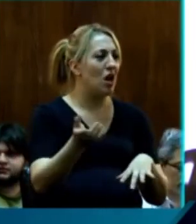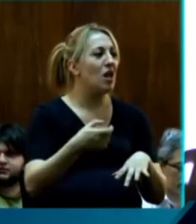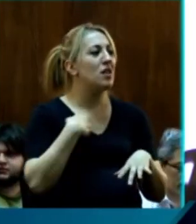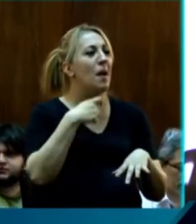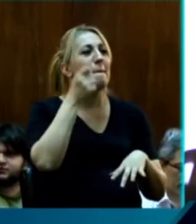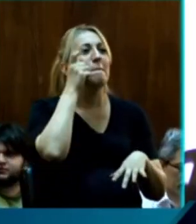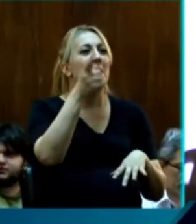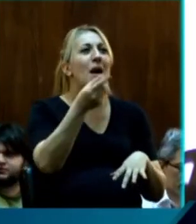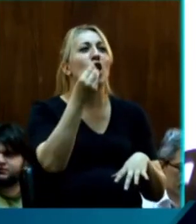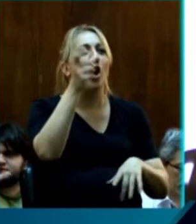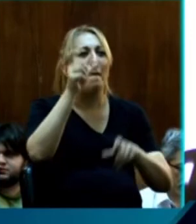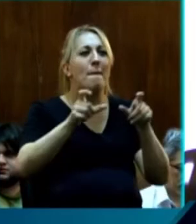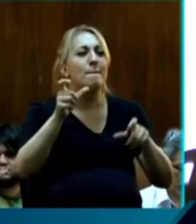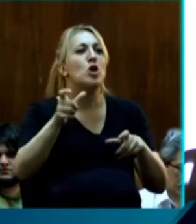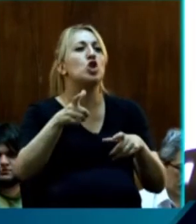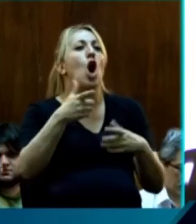artistas callejeros, en dólares.